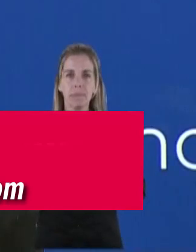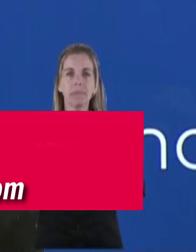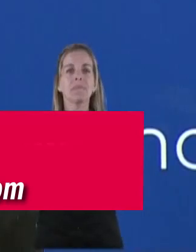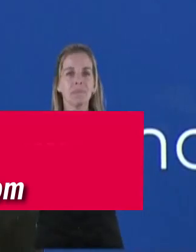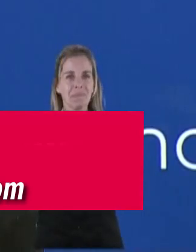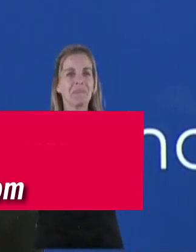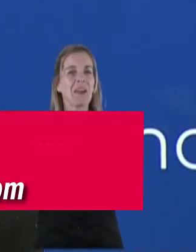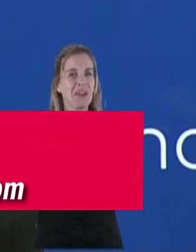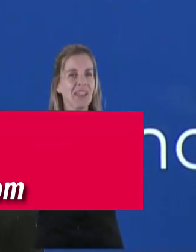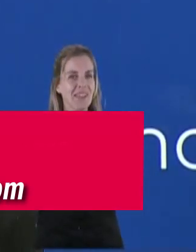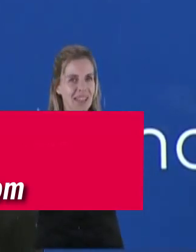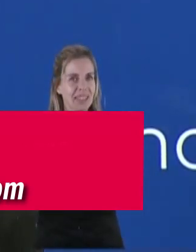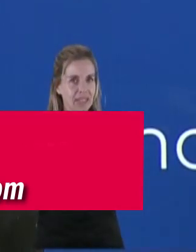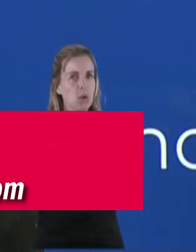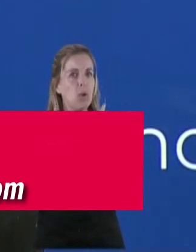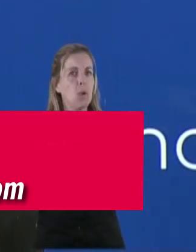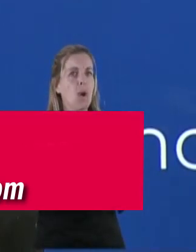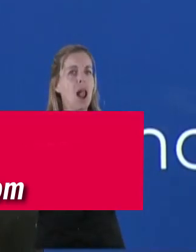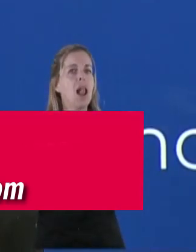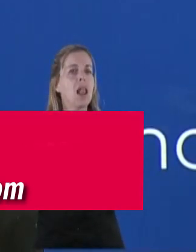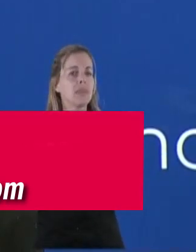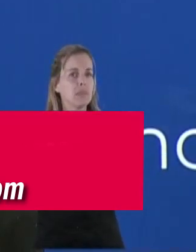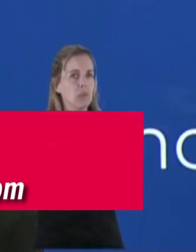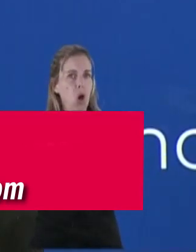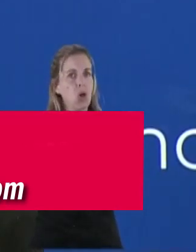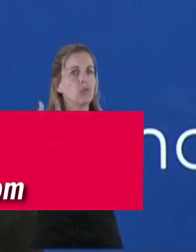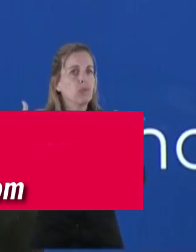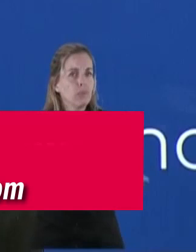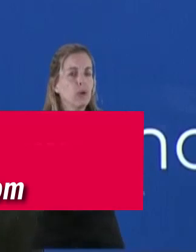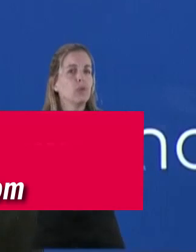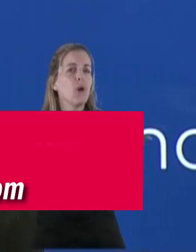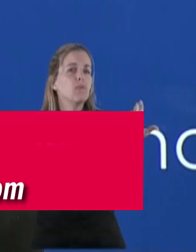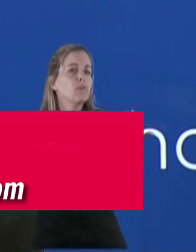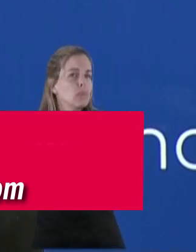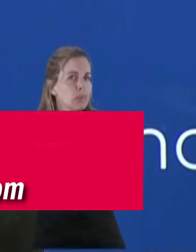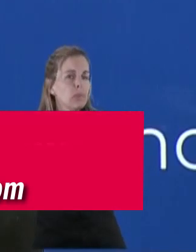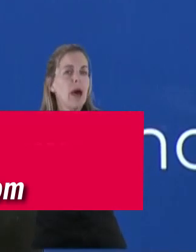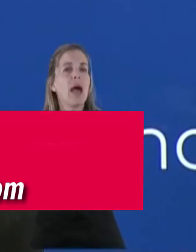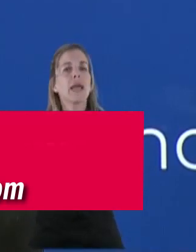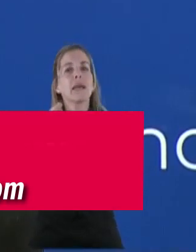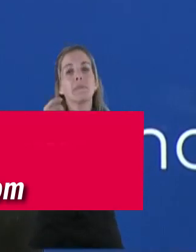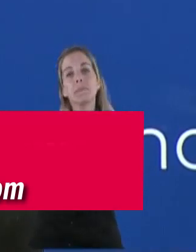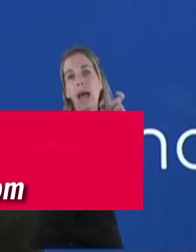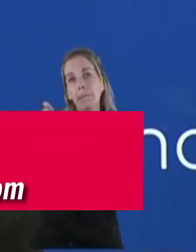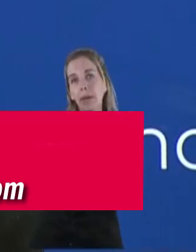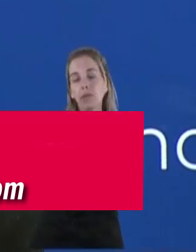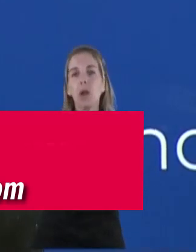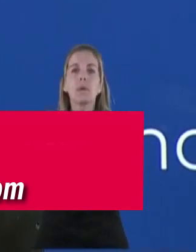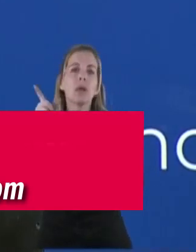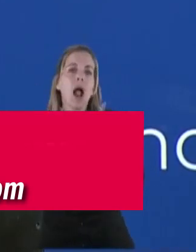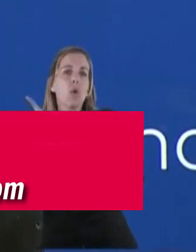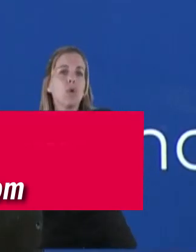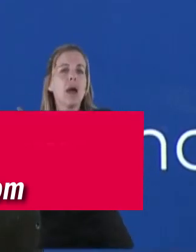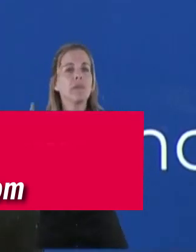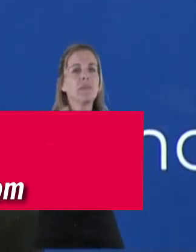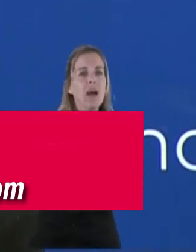Nuevamente, igual vamos a poner a disposición distintos mecanismos para que puedan ir informando los distintos casos o viviendas